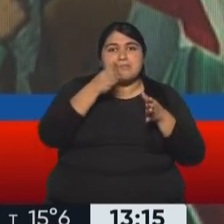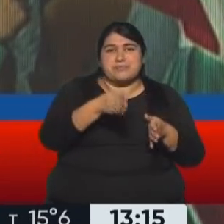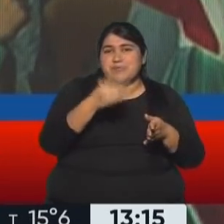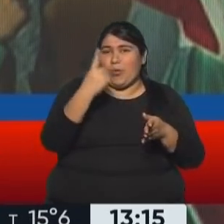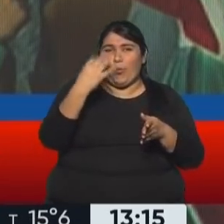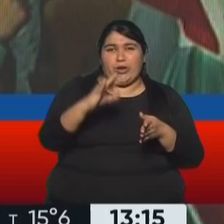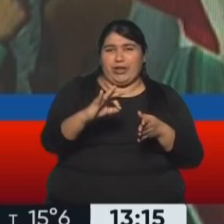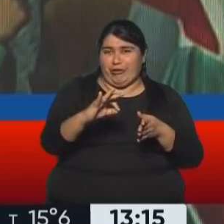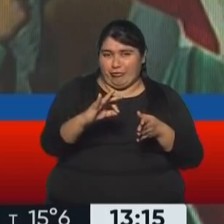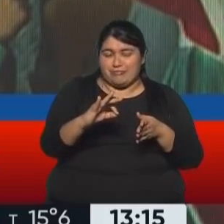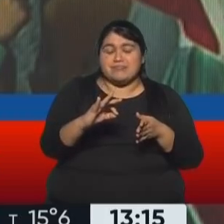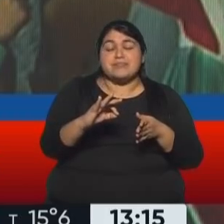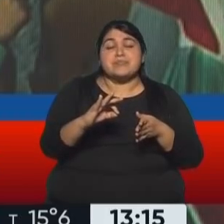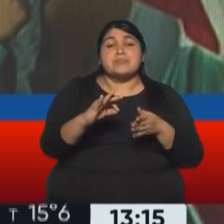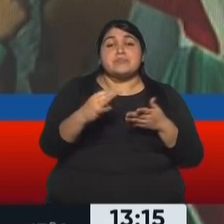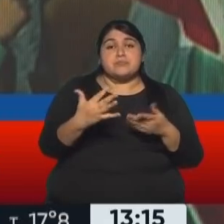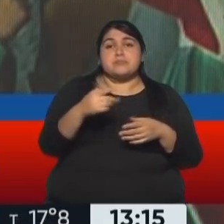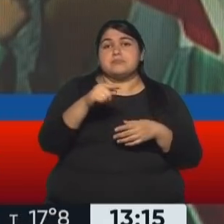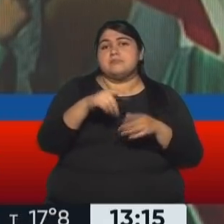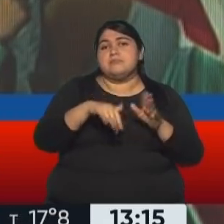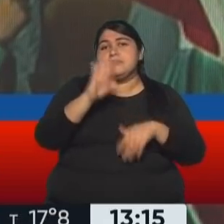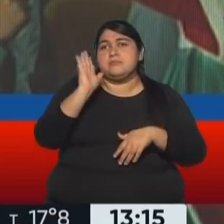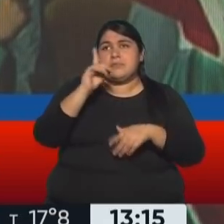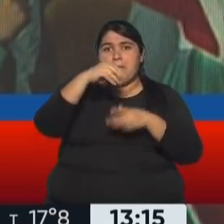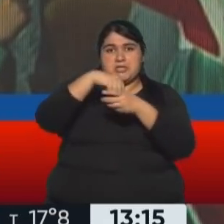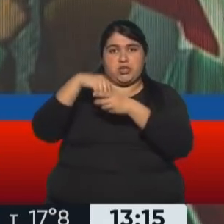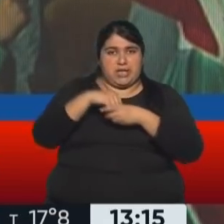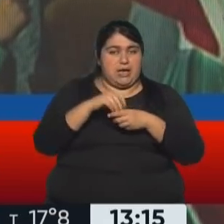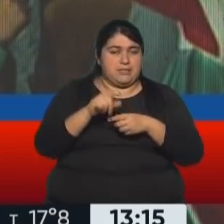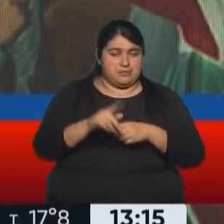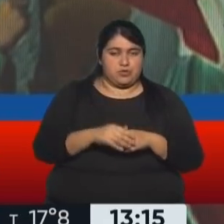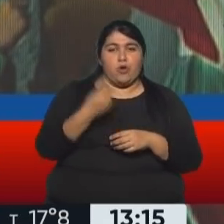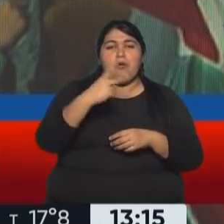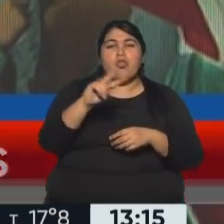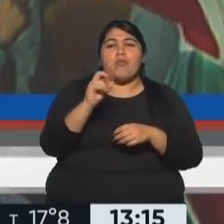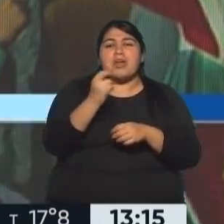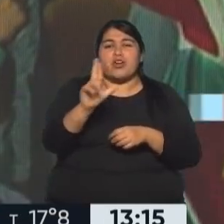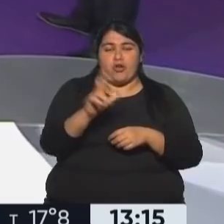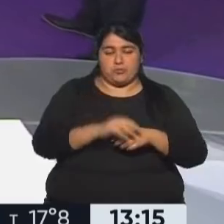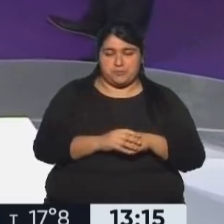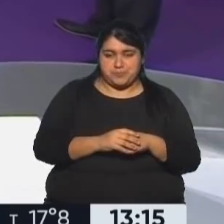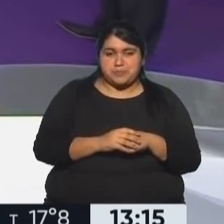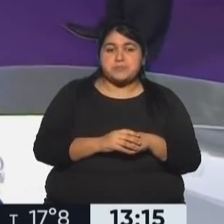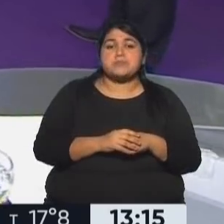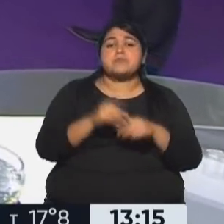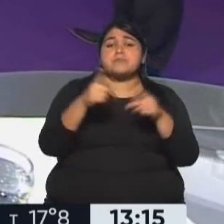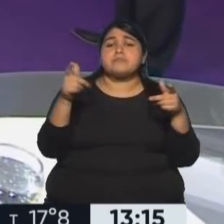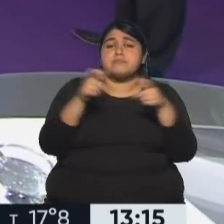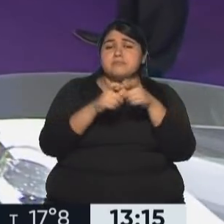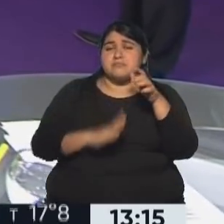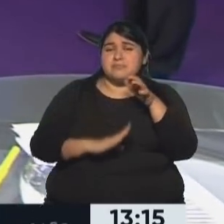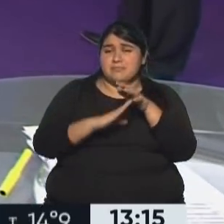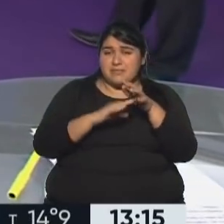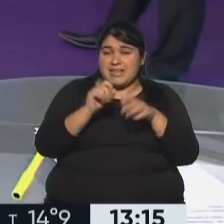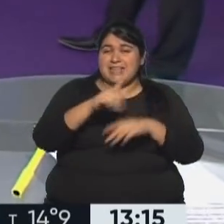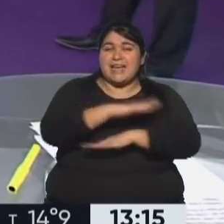partido predominante, el partido único, pero muchos integran y tienen este doble rol, ¿no? Y nos olvidamos ahí de mencionar el Comité Central sobre la Inspección de